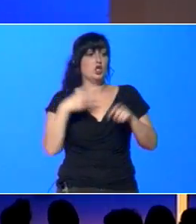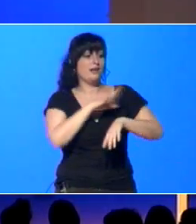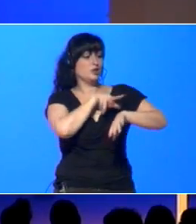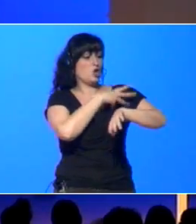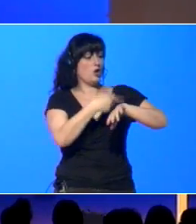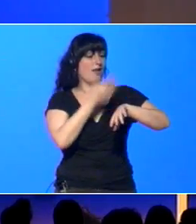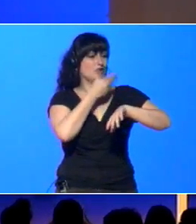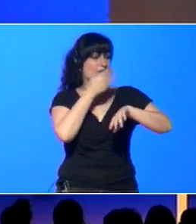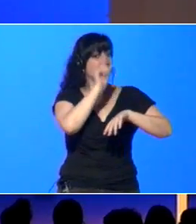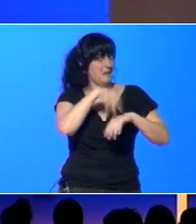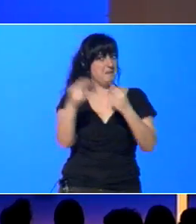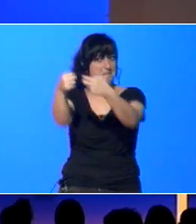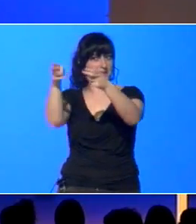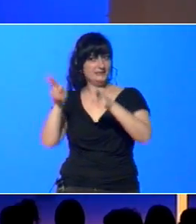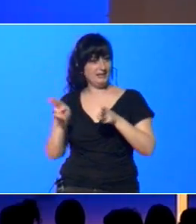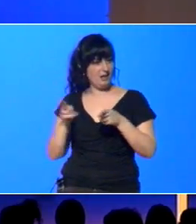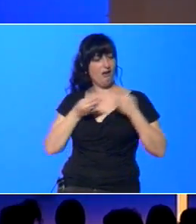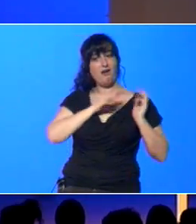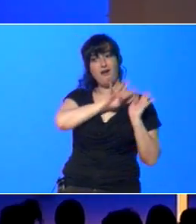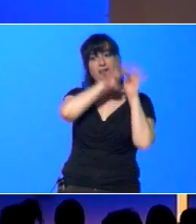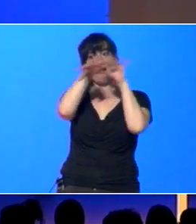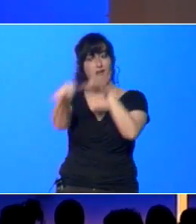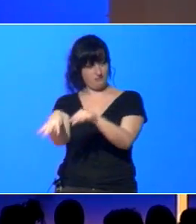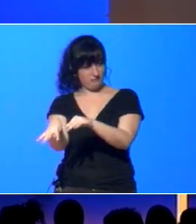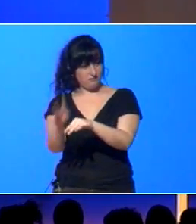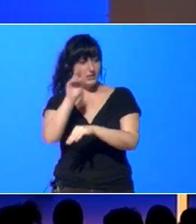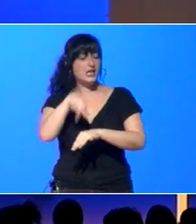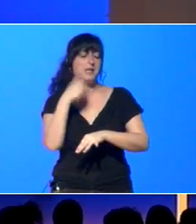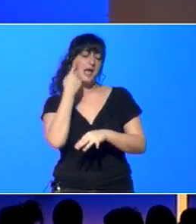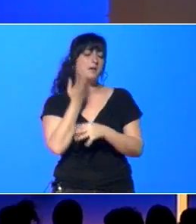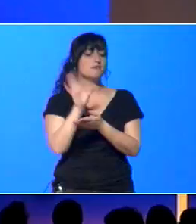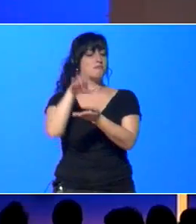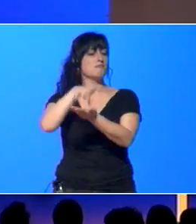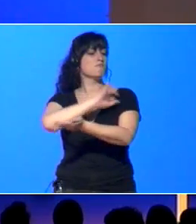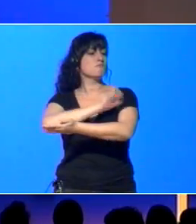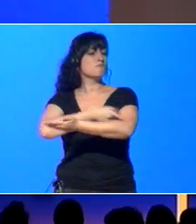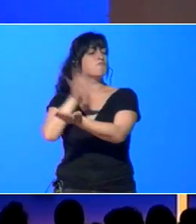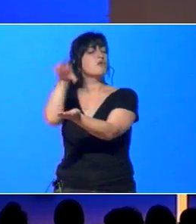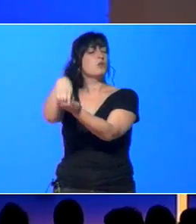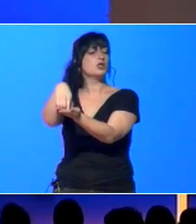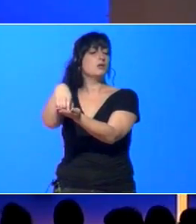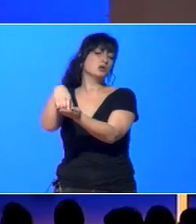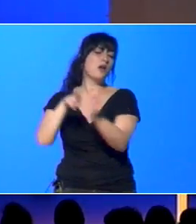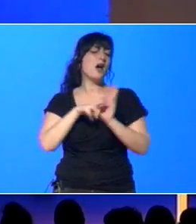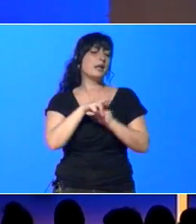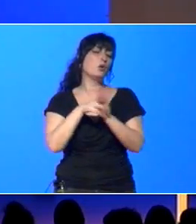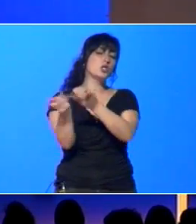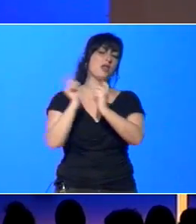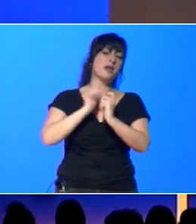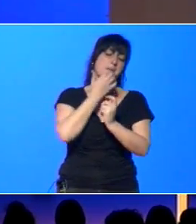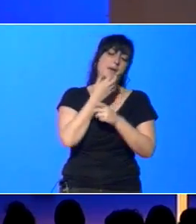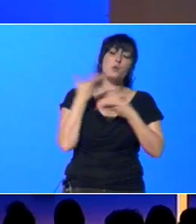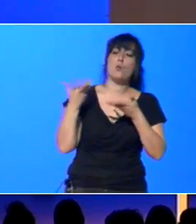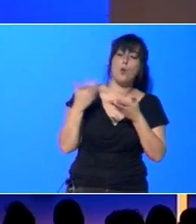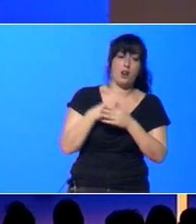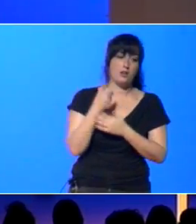piscinas, ¿qué recursos de apoyo ponen los polideportivos? Ámbito educativo, sanitario, asociativo, bueno, necesidad de